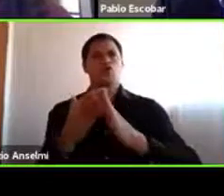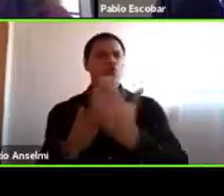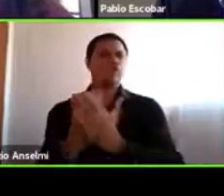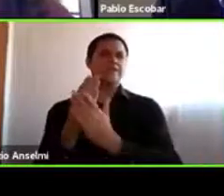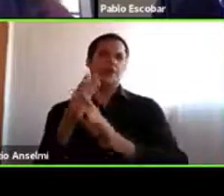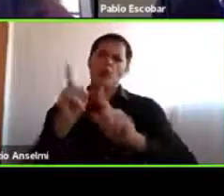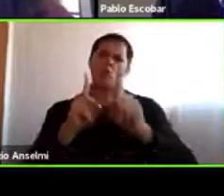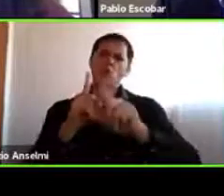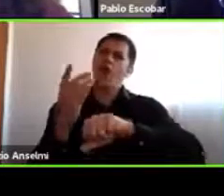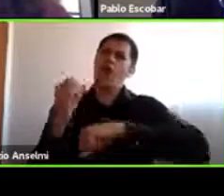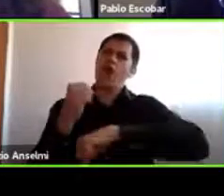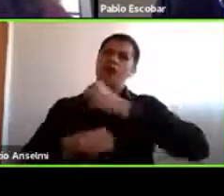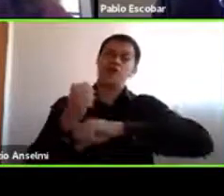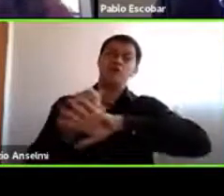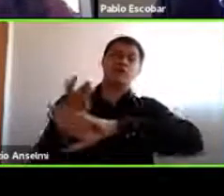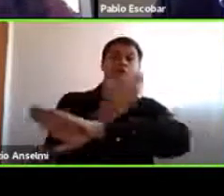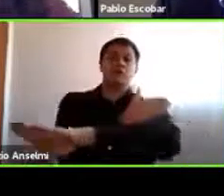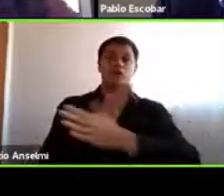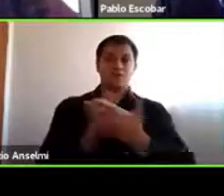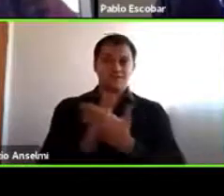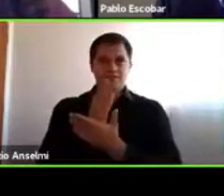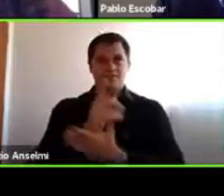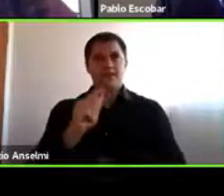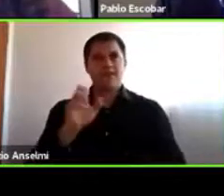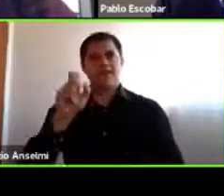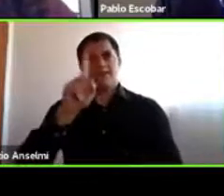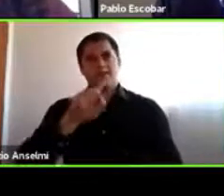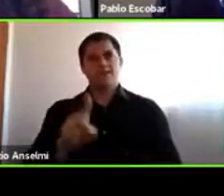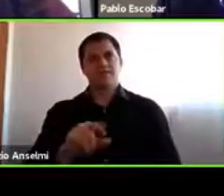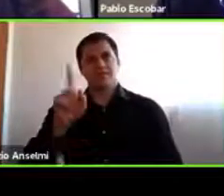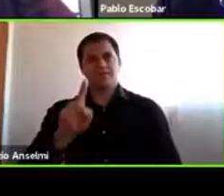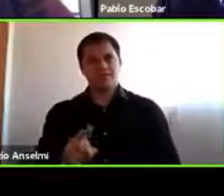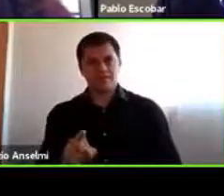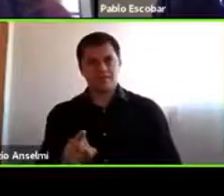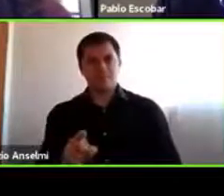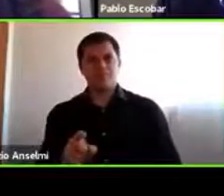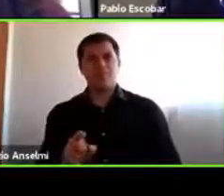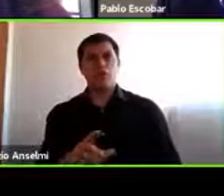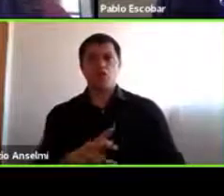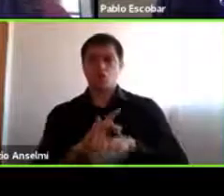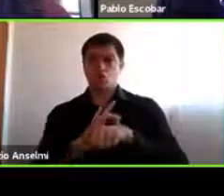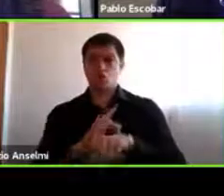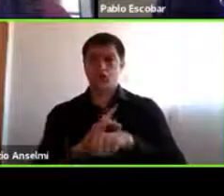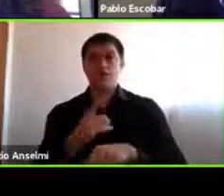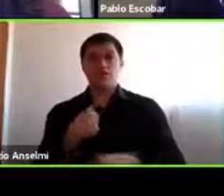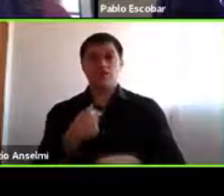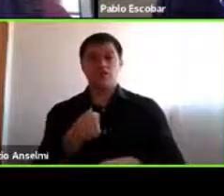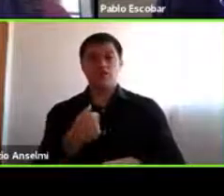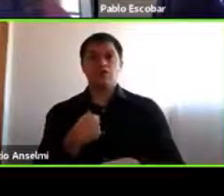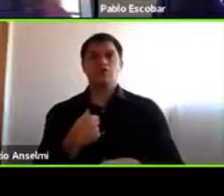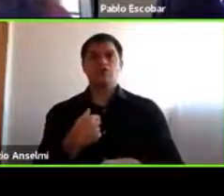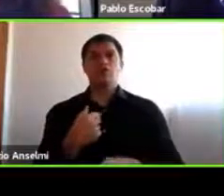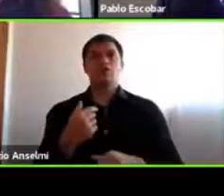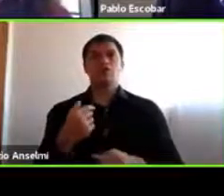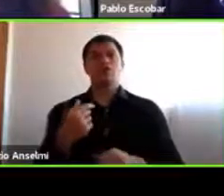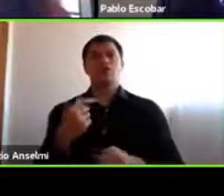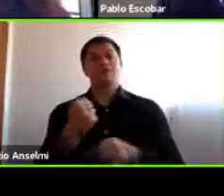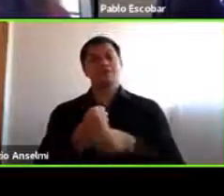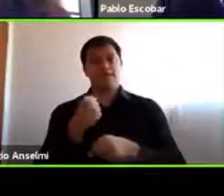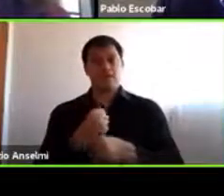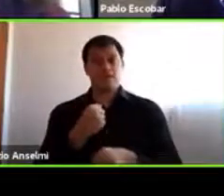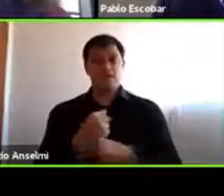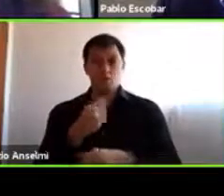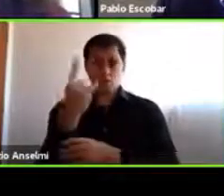estoy pronta a terminar esperamos y actualmente me desempeño en la Universidad de Higgins y sigo